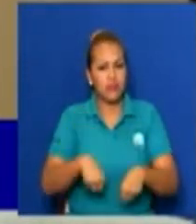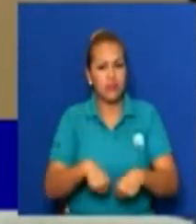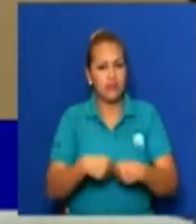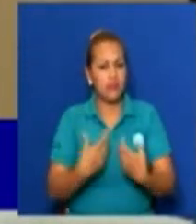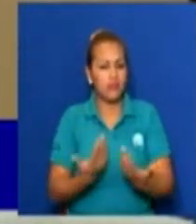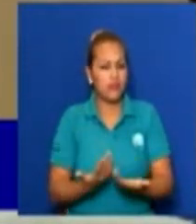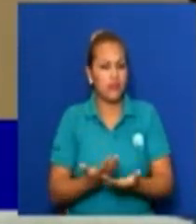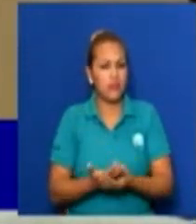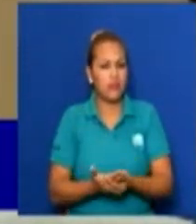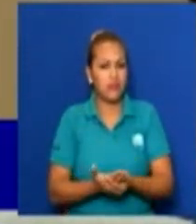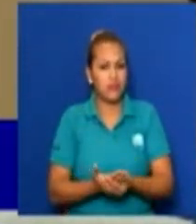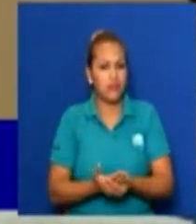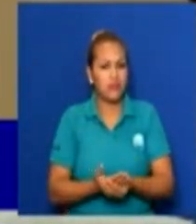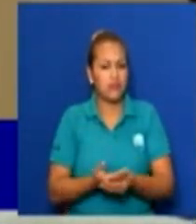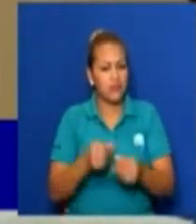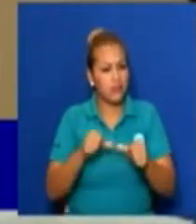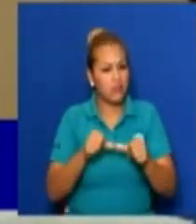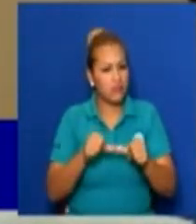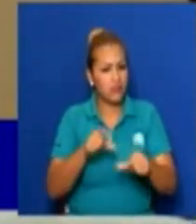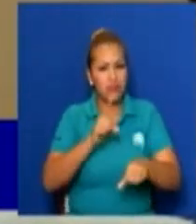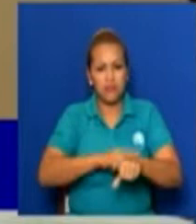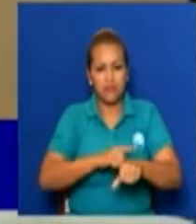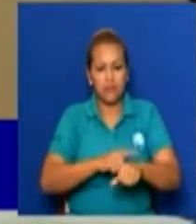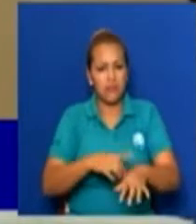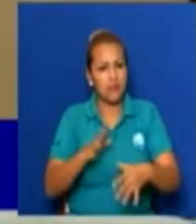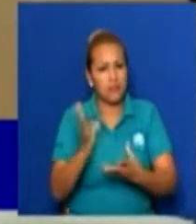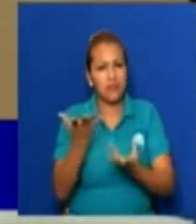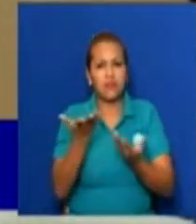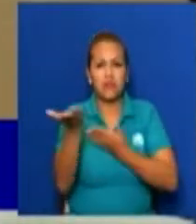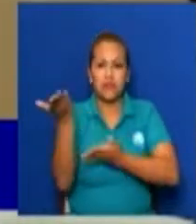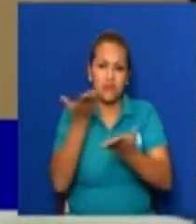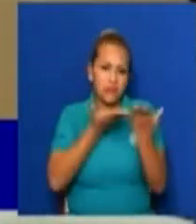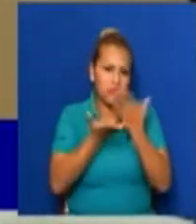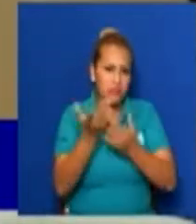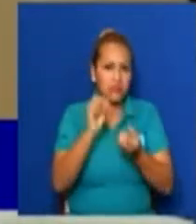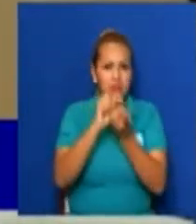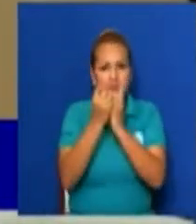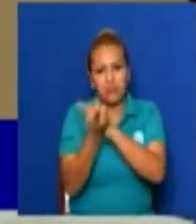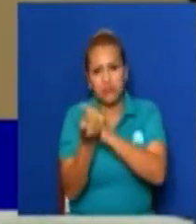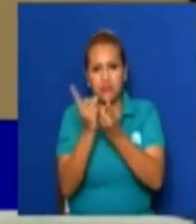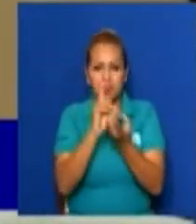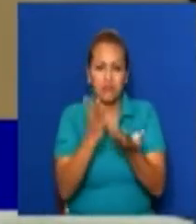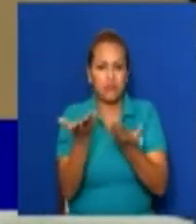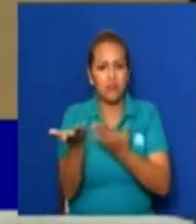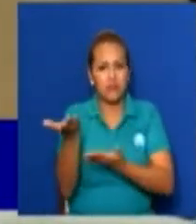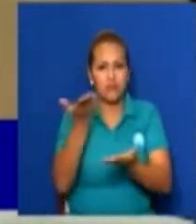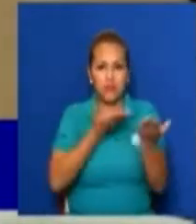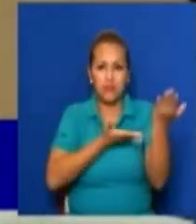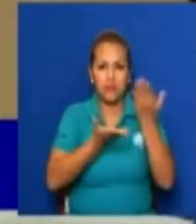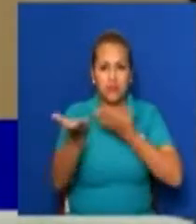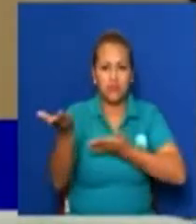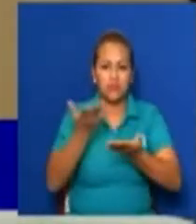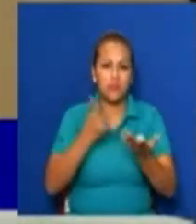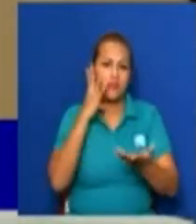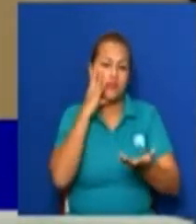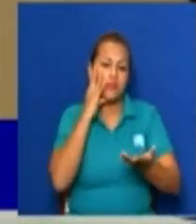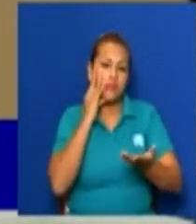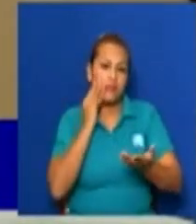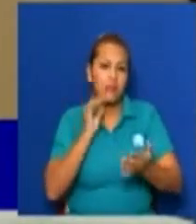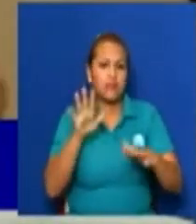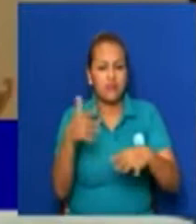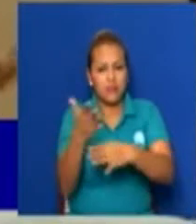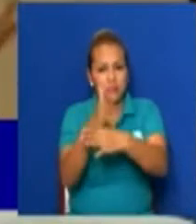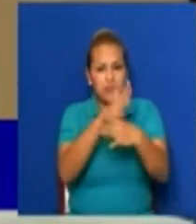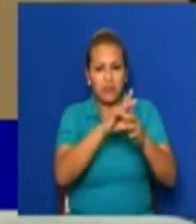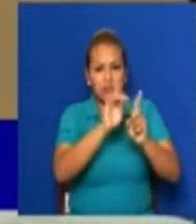palpablemente para intercambiar experiencias, para coadyuvar esfuerzo y en los diferentes